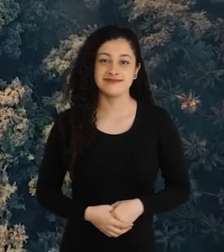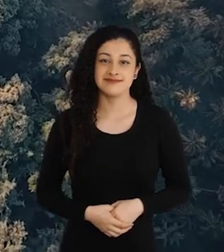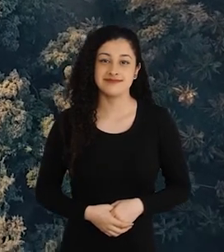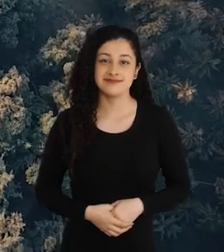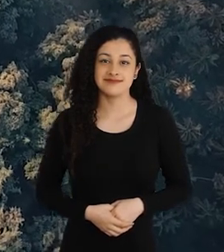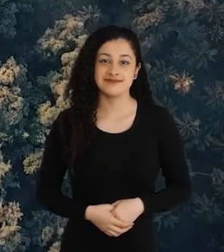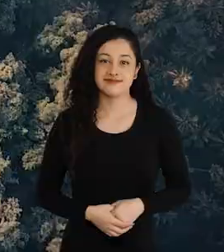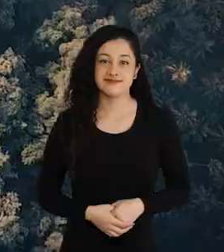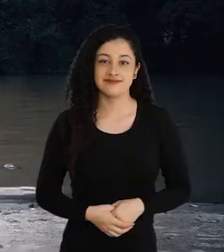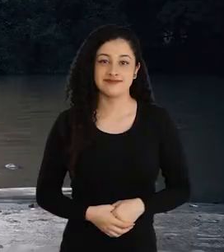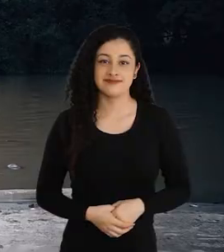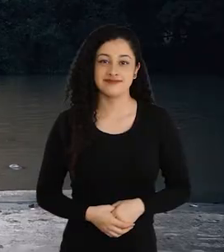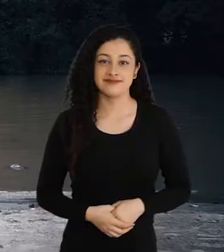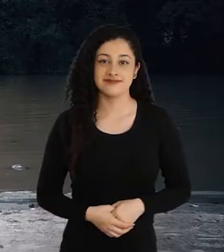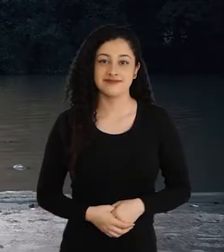Toma aire del lugar donde se encuentra Juan B.